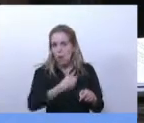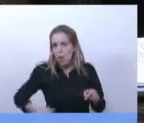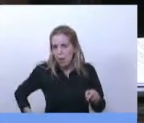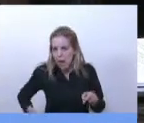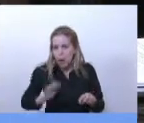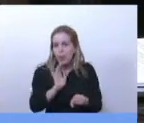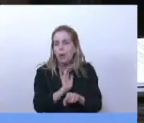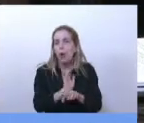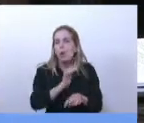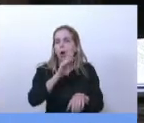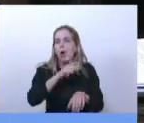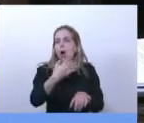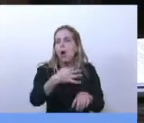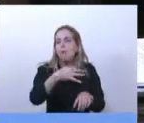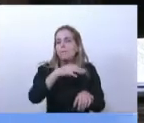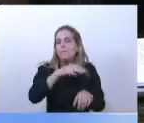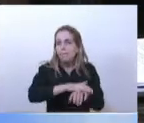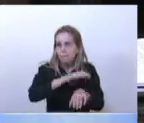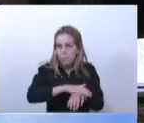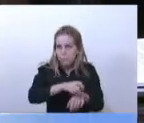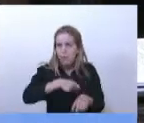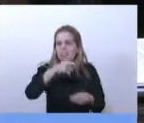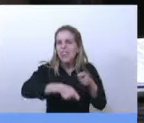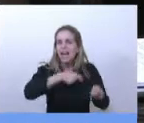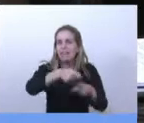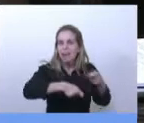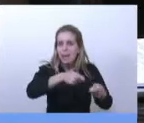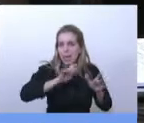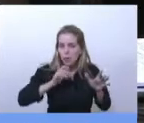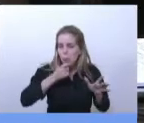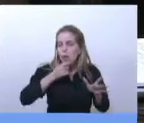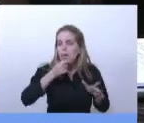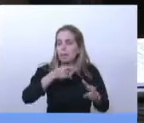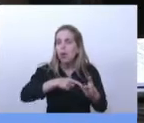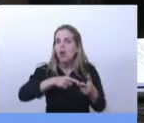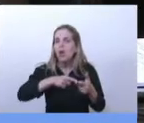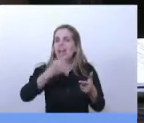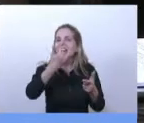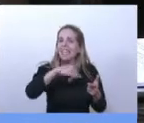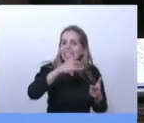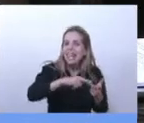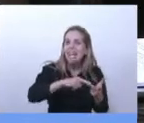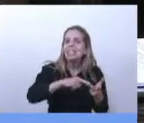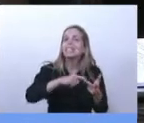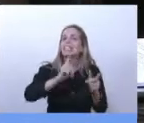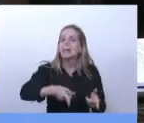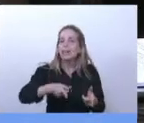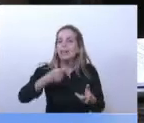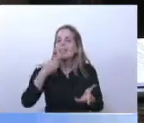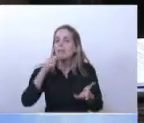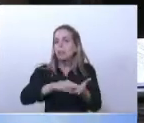compromisos de financiamiento y entre éstos la creación de tasas e impuestos esta es una de ellas